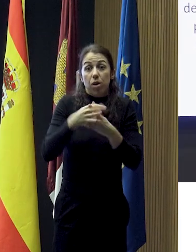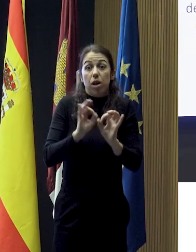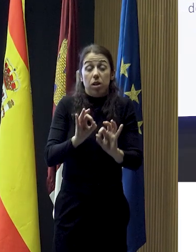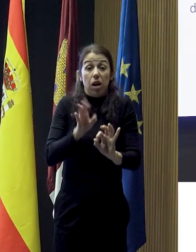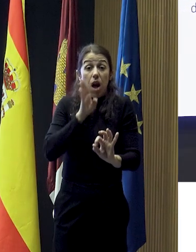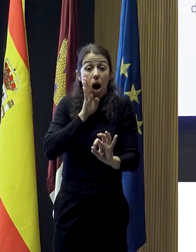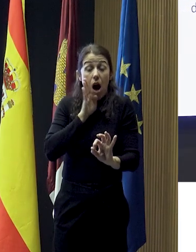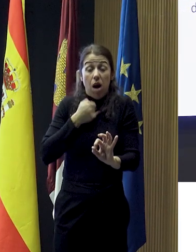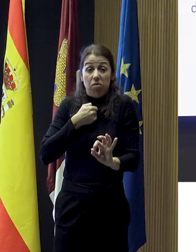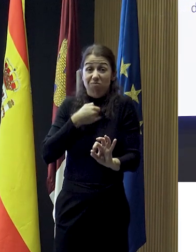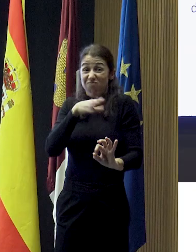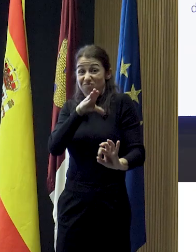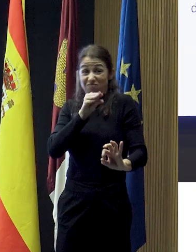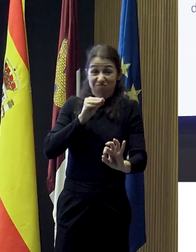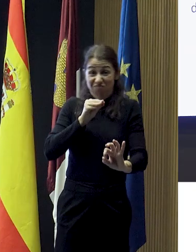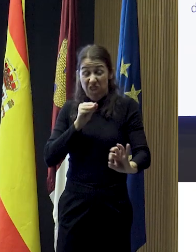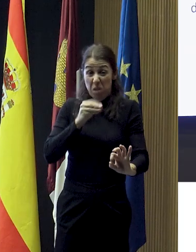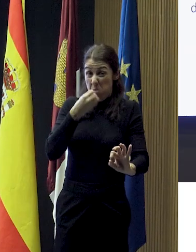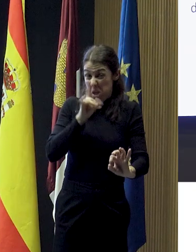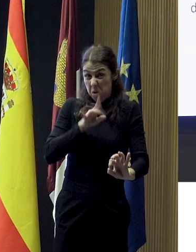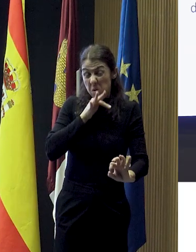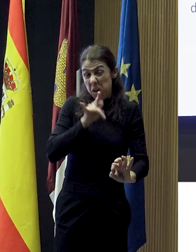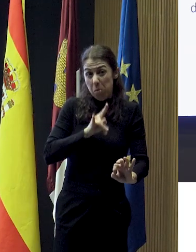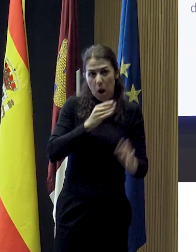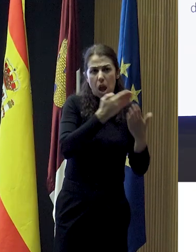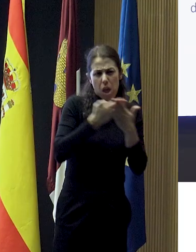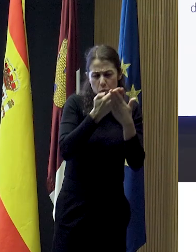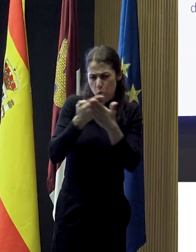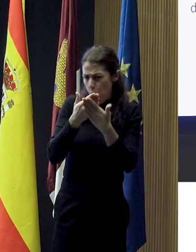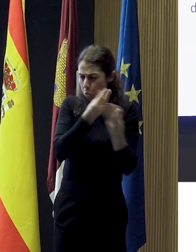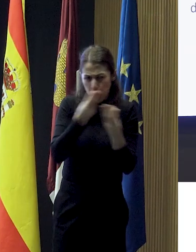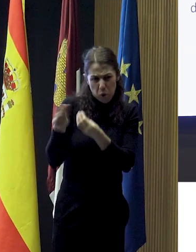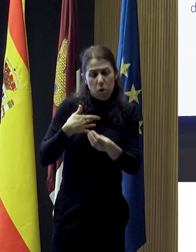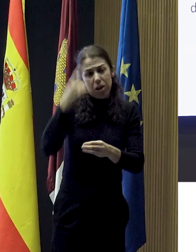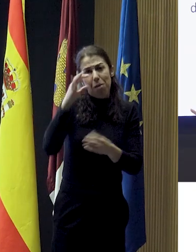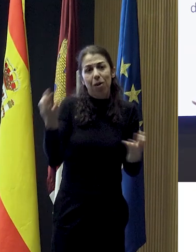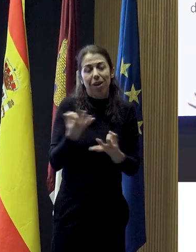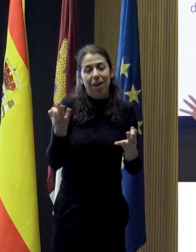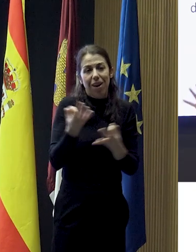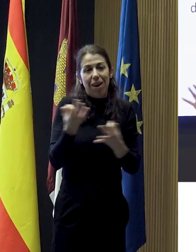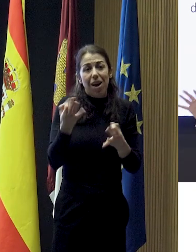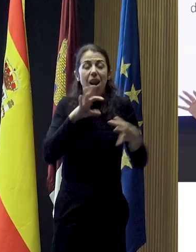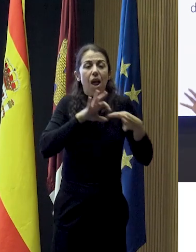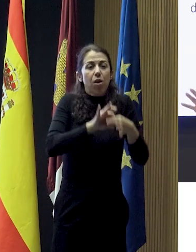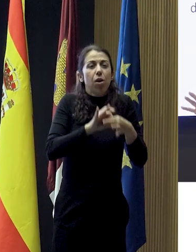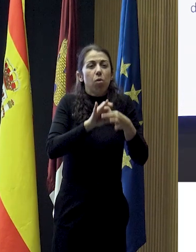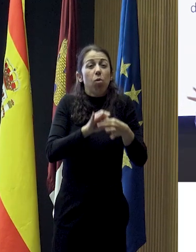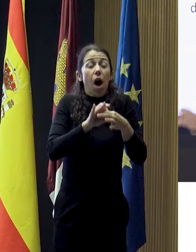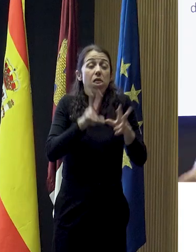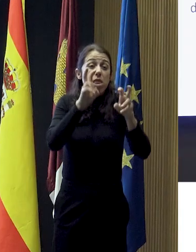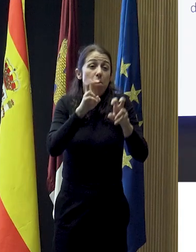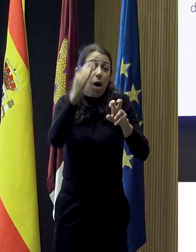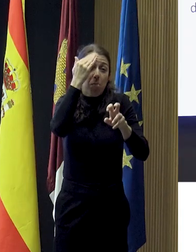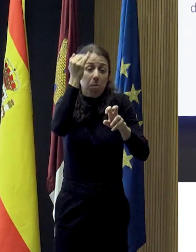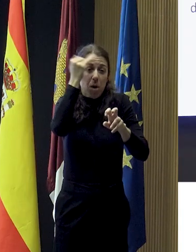no entendemos muy bien, pero hay muchos grupos trabajando en ello, pues lo que sí sabemos es que podemos relacionarlo con esas pérdidas de memoria que